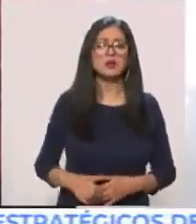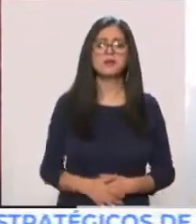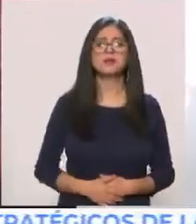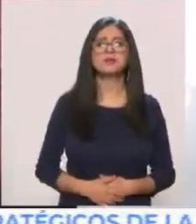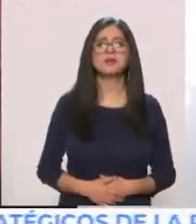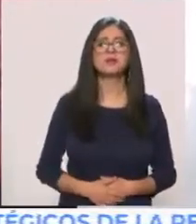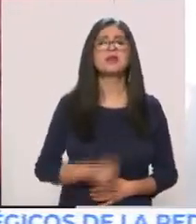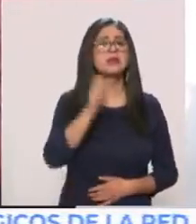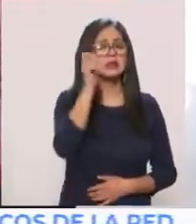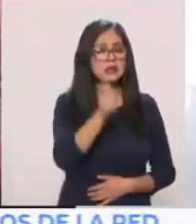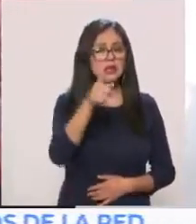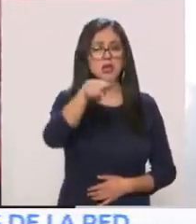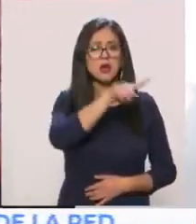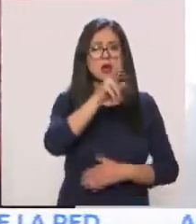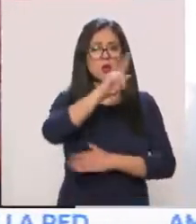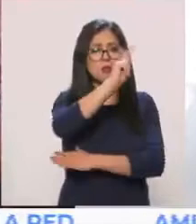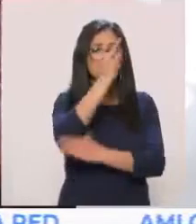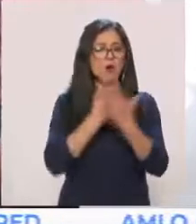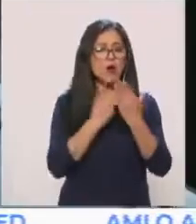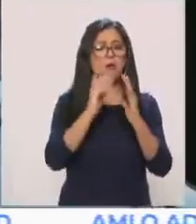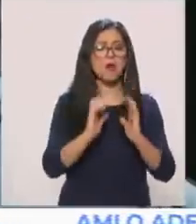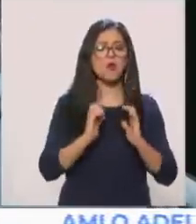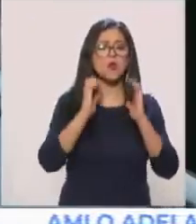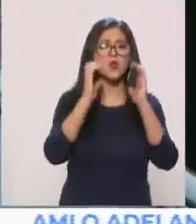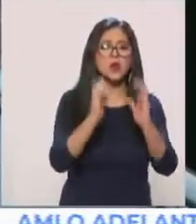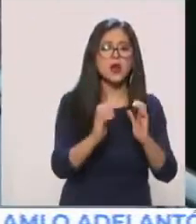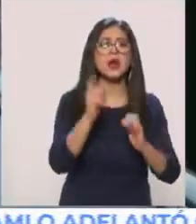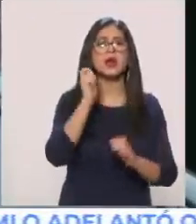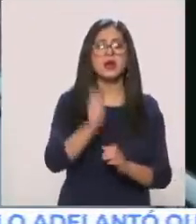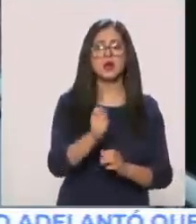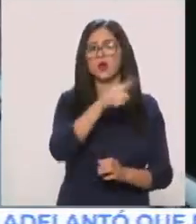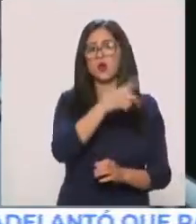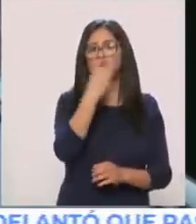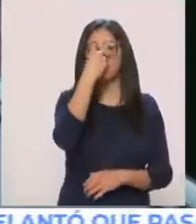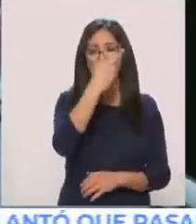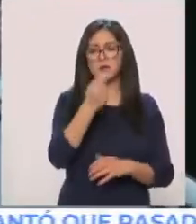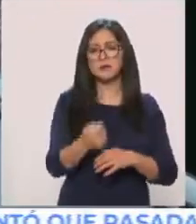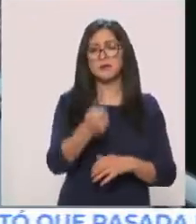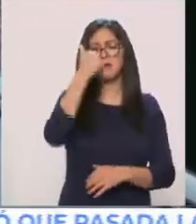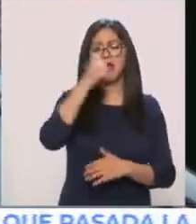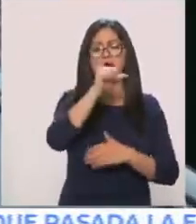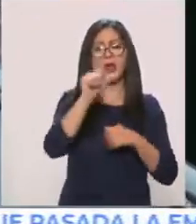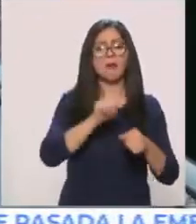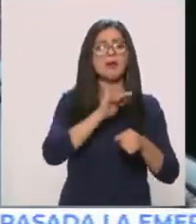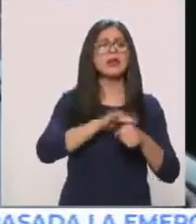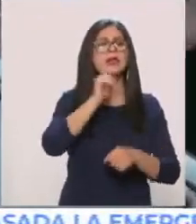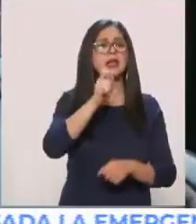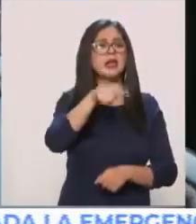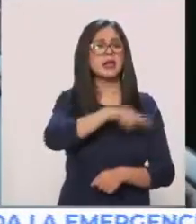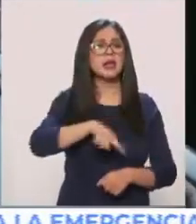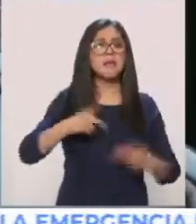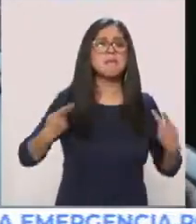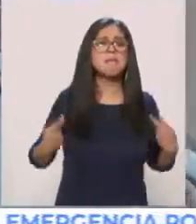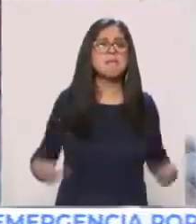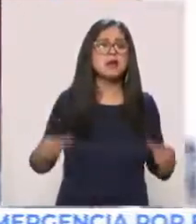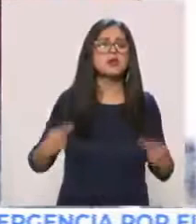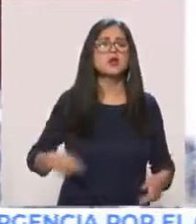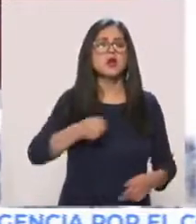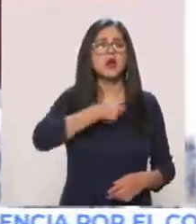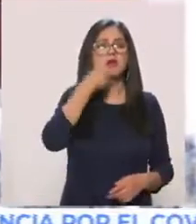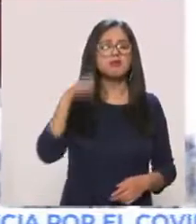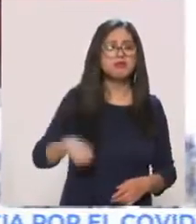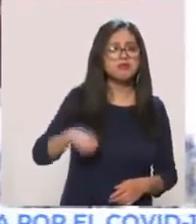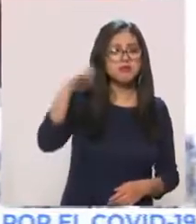de cuidadoras y cuidadores. Vamos a adelantar las 2 primeras administraciones, pues para que también los adultos mayores, que son los más perjudicados en